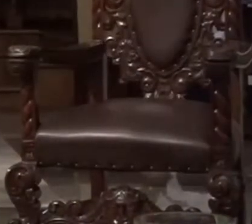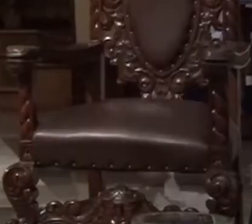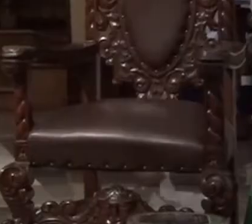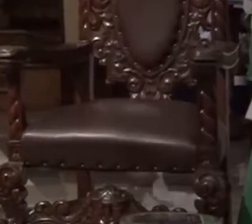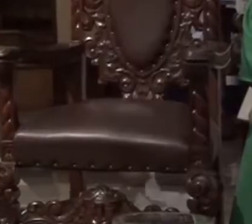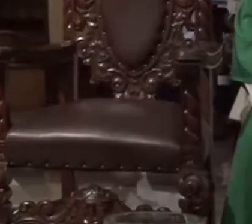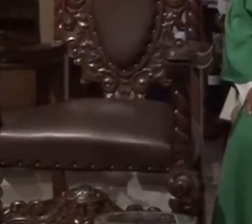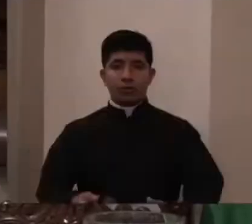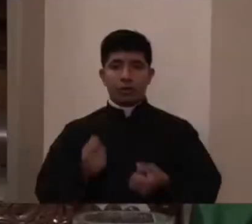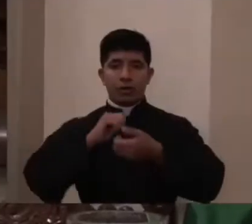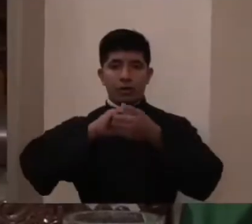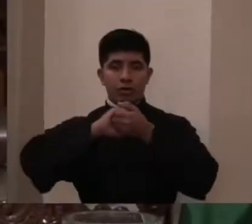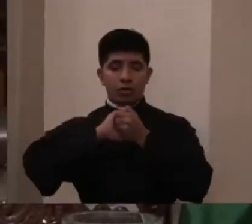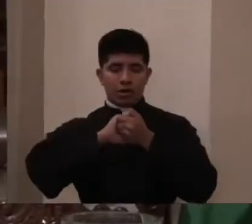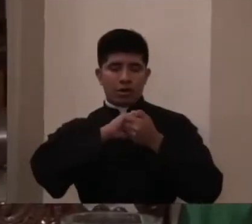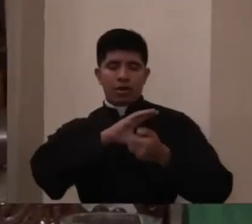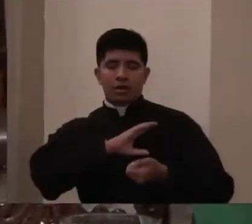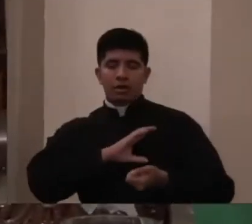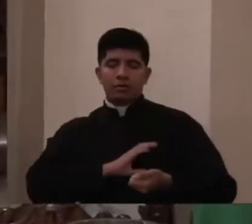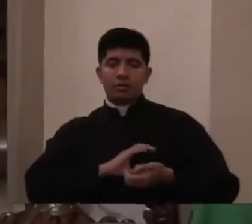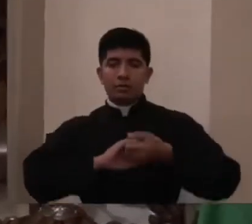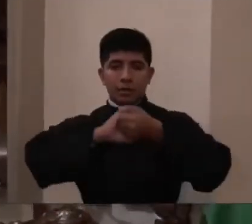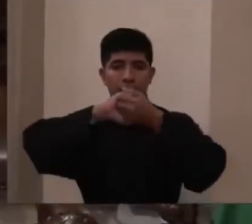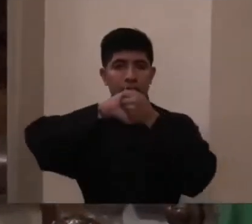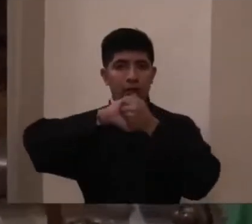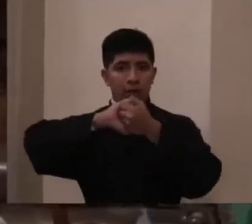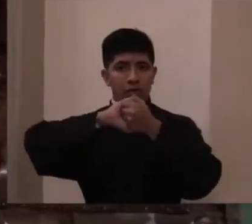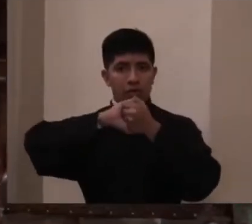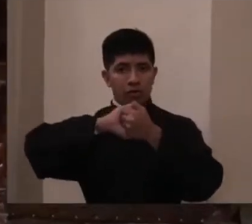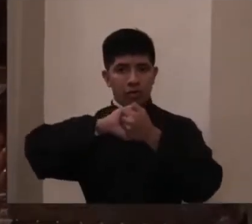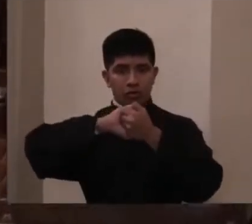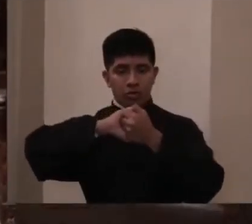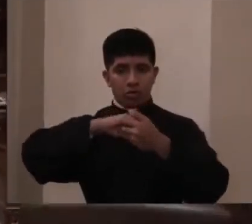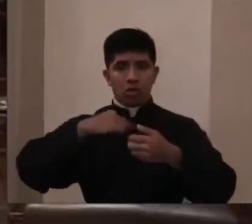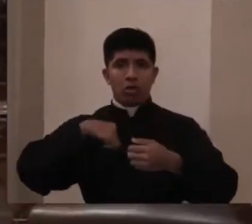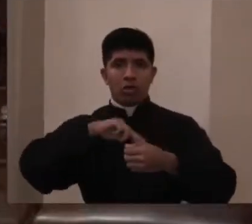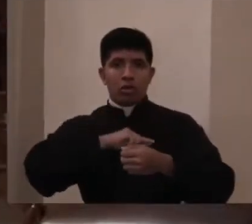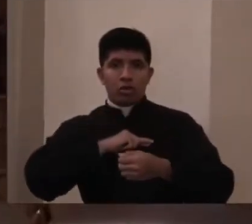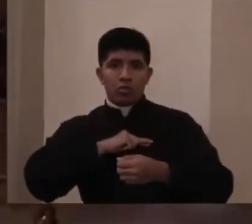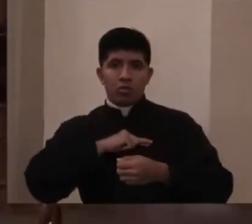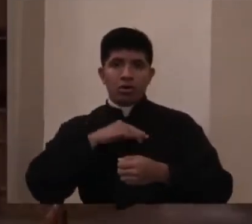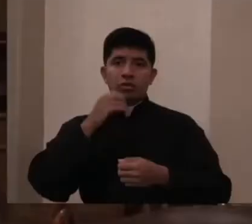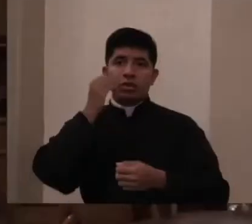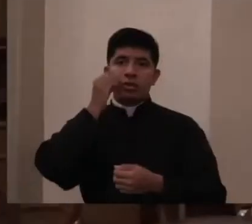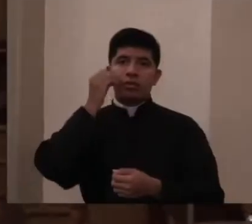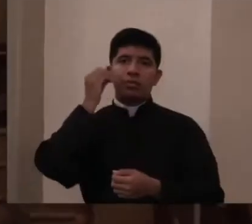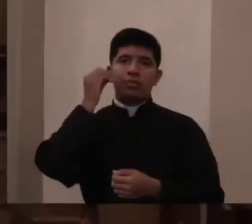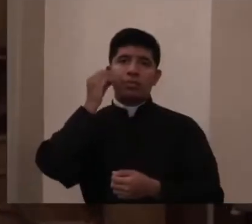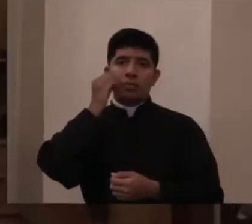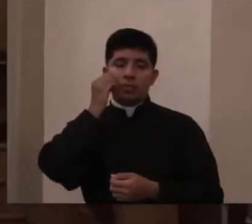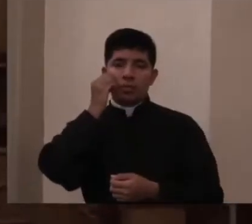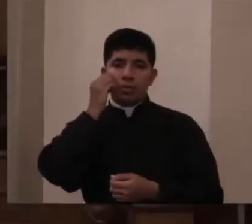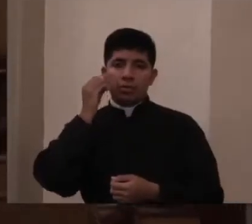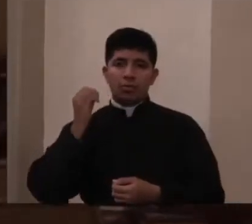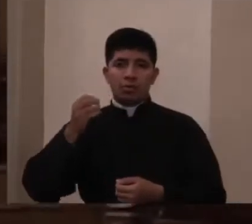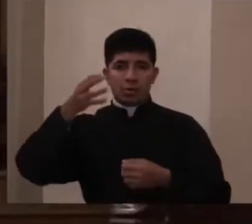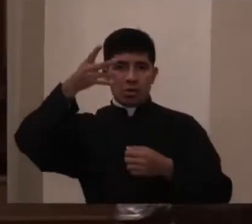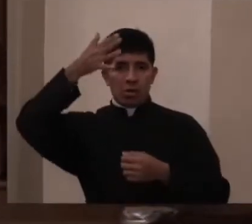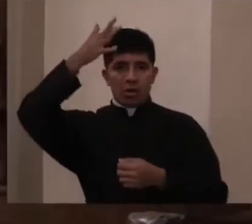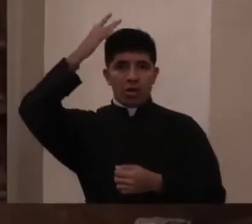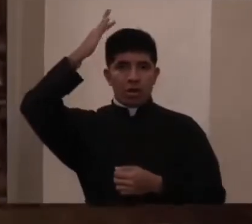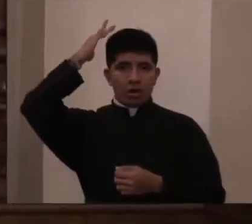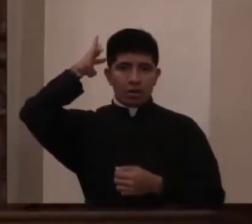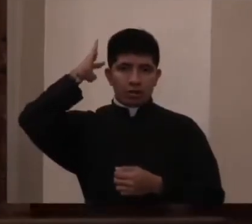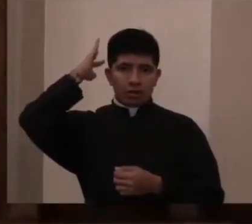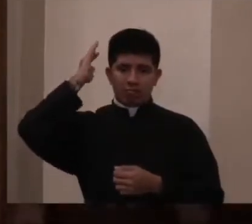Reciban un cariñoso saludo de nuestro señor arzobispo, quien no nos puede acompañar este